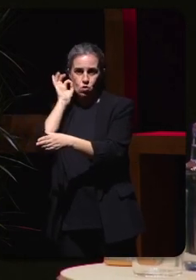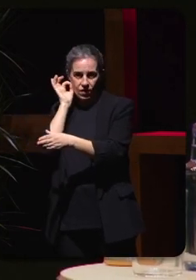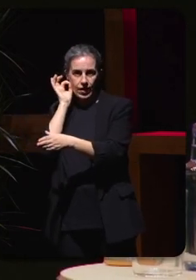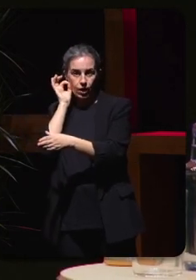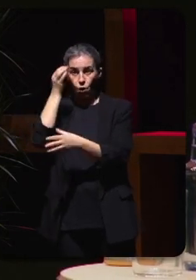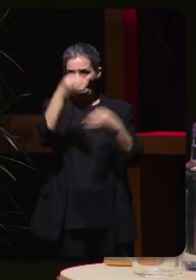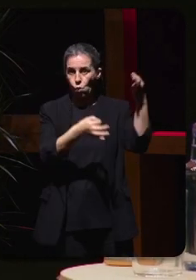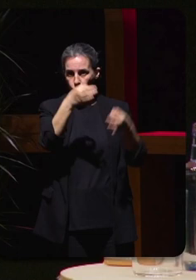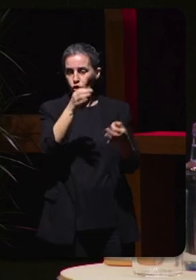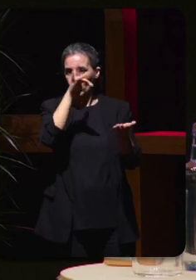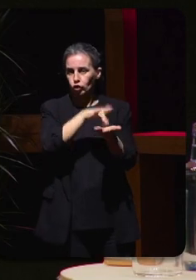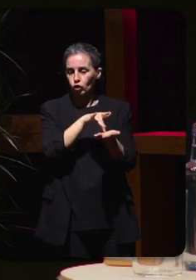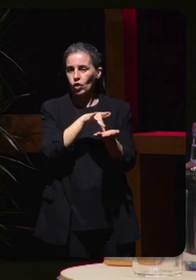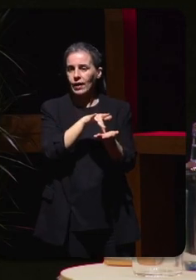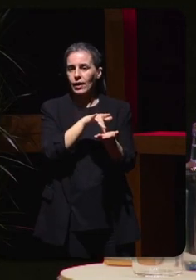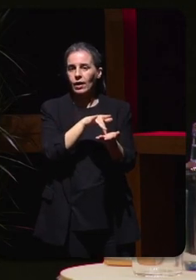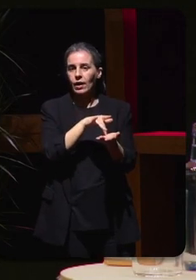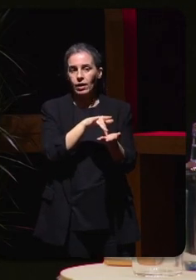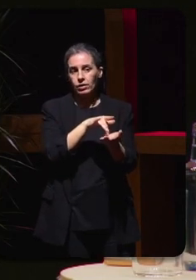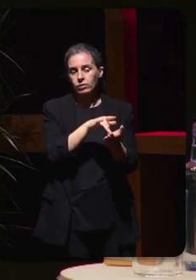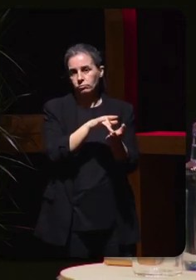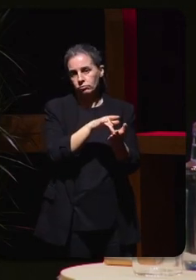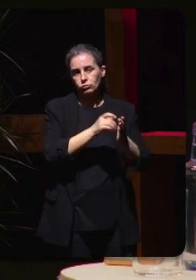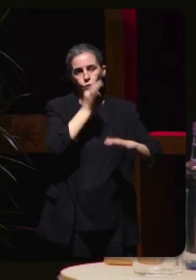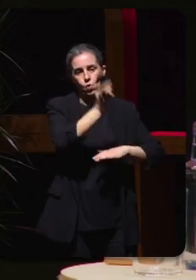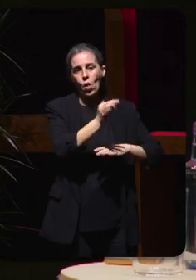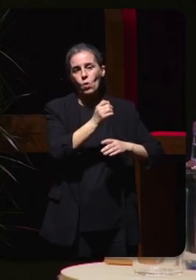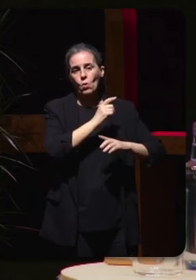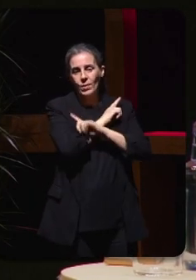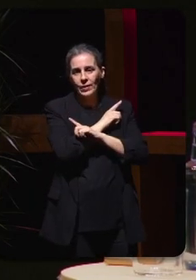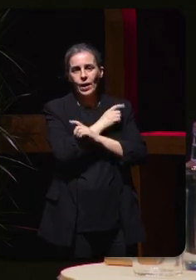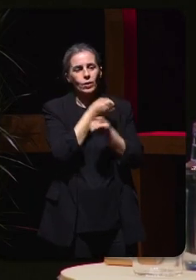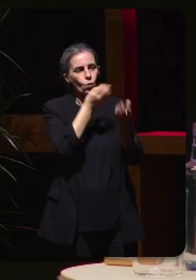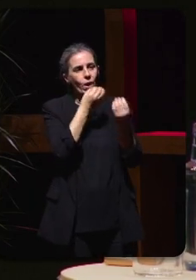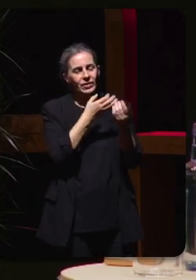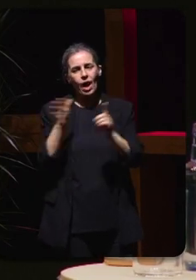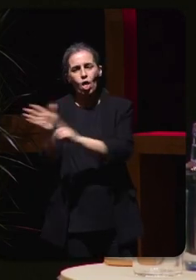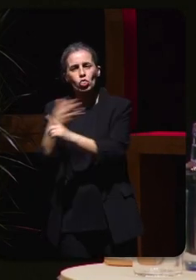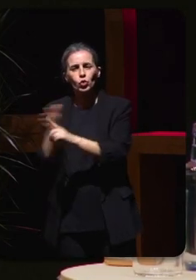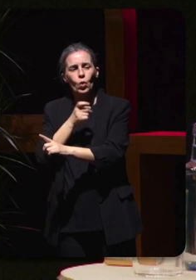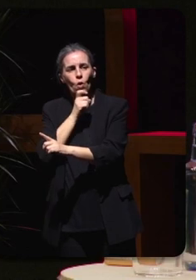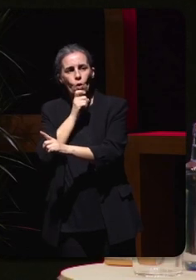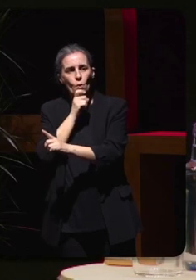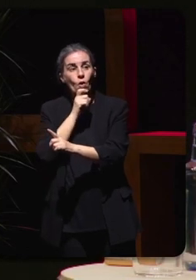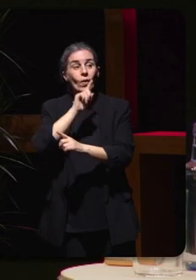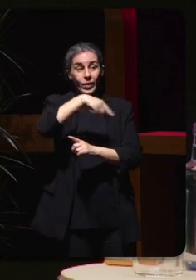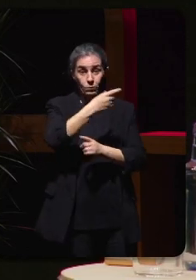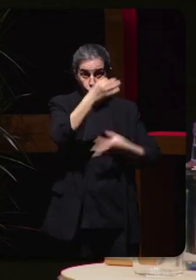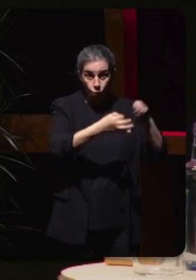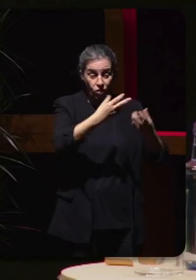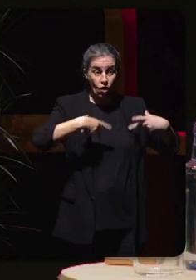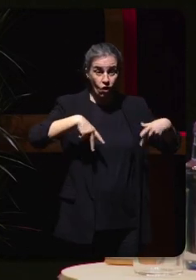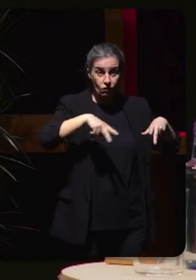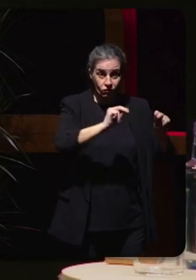ante el juicio que hubo, ¿no?, a la junta militar, las atrocidades a las que había sido sometida, al salir